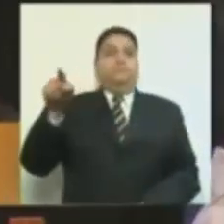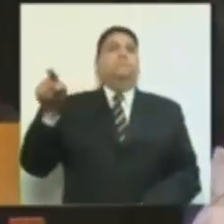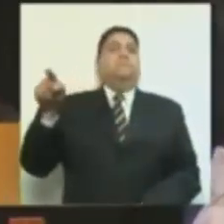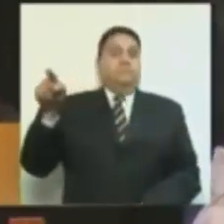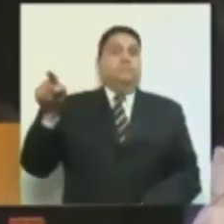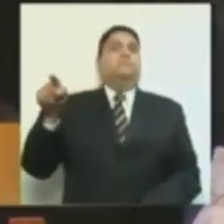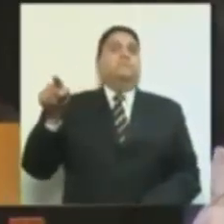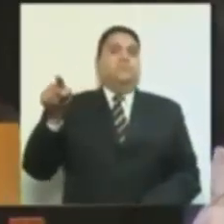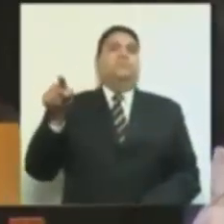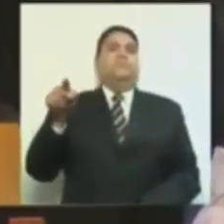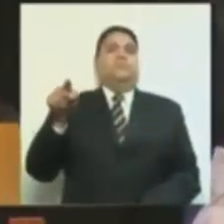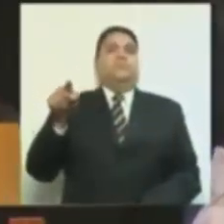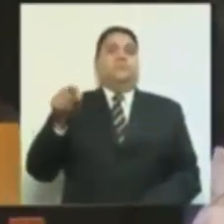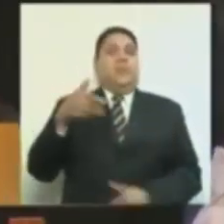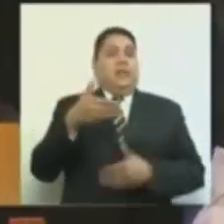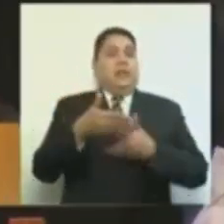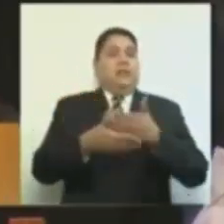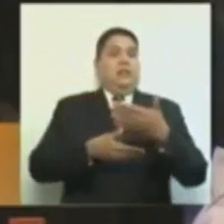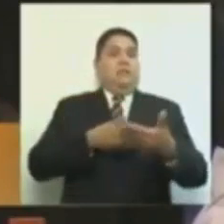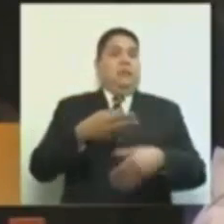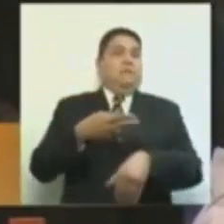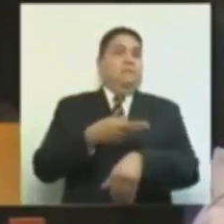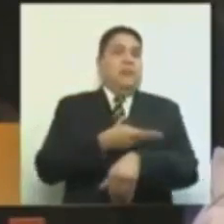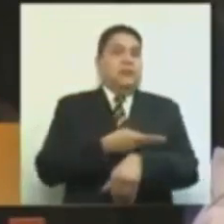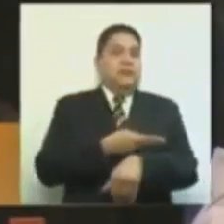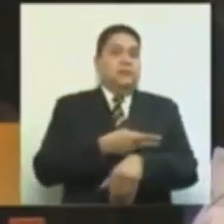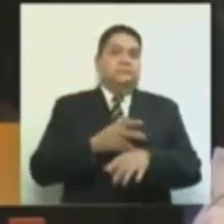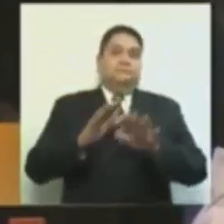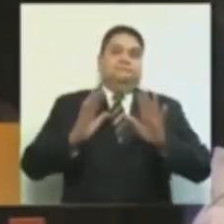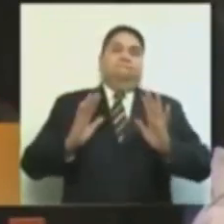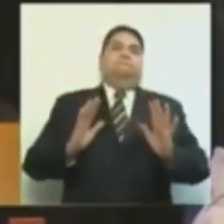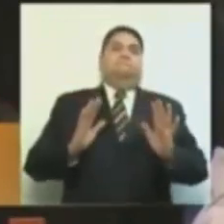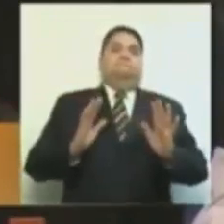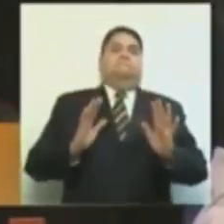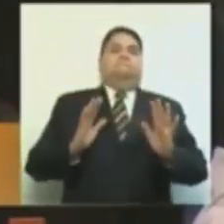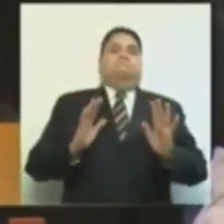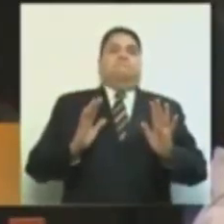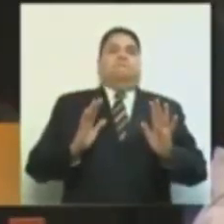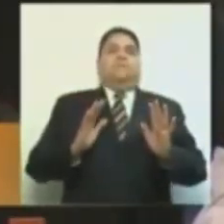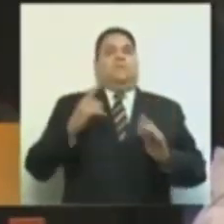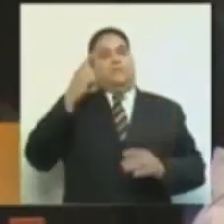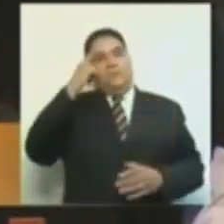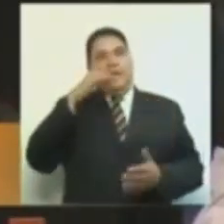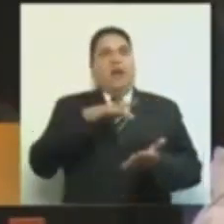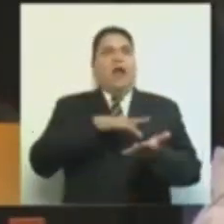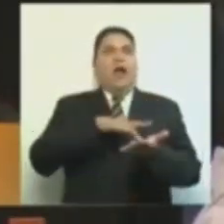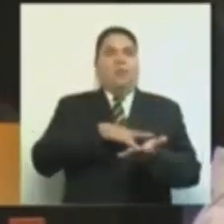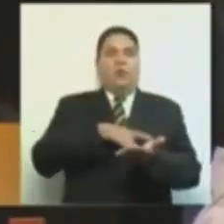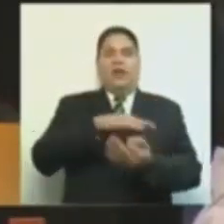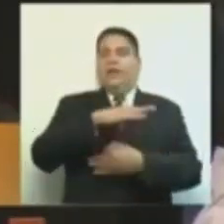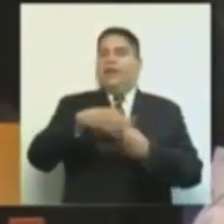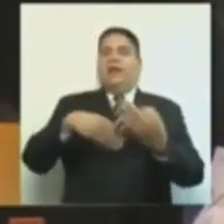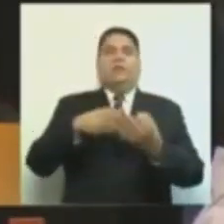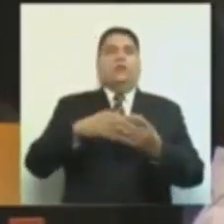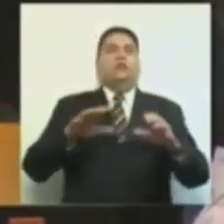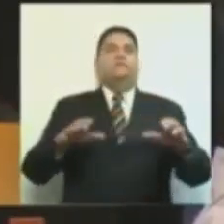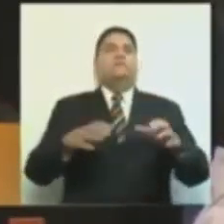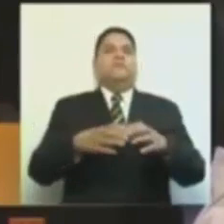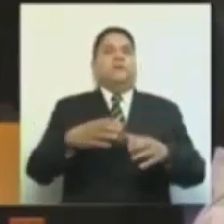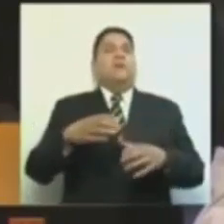estará la respuesta sincera, honesta, íntegra